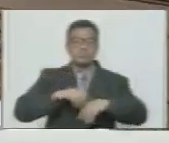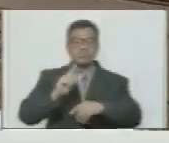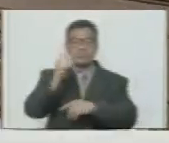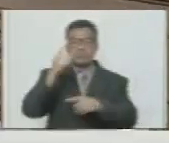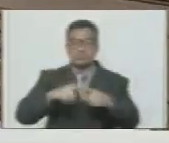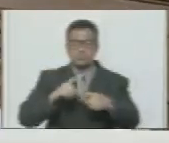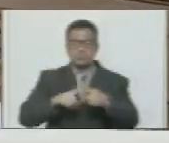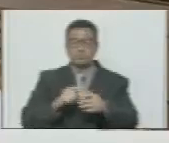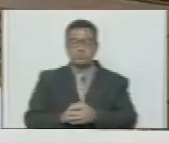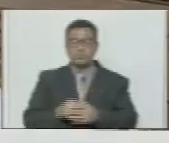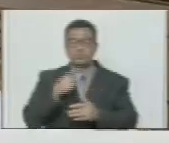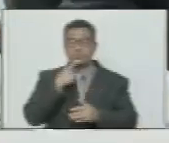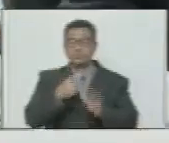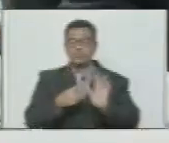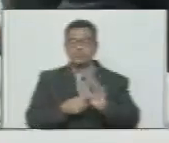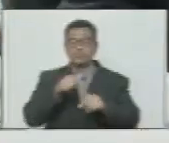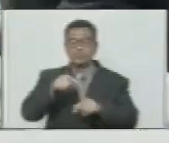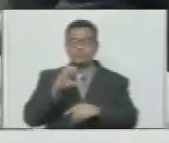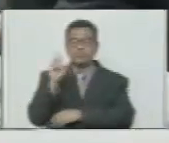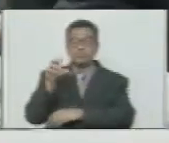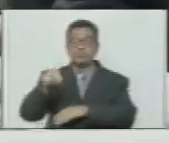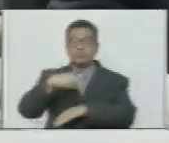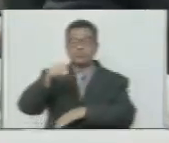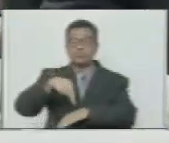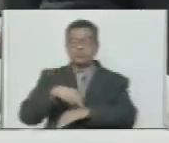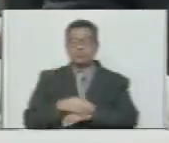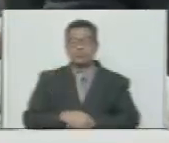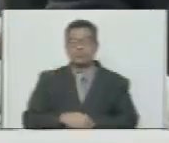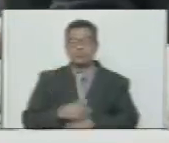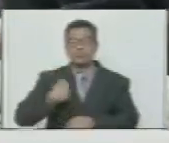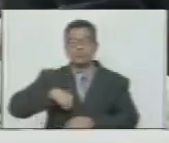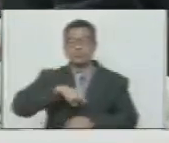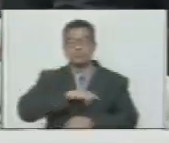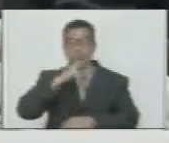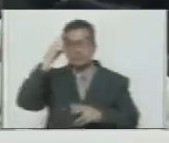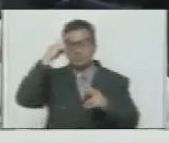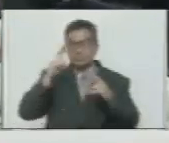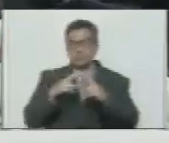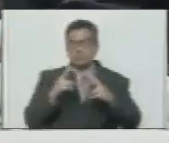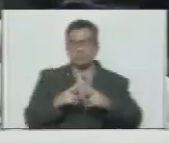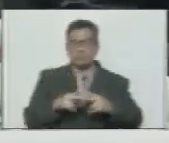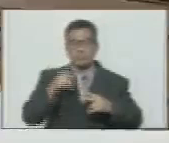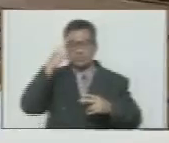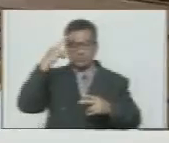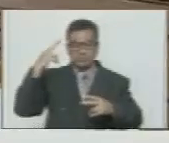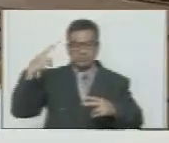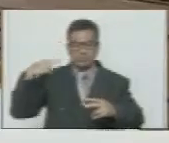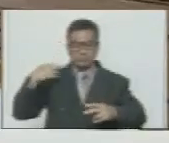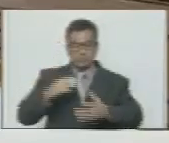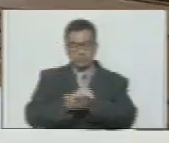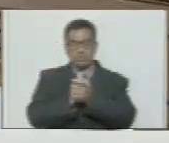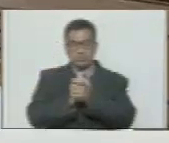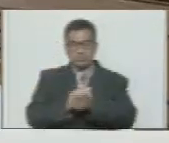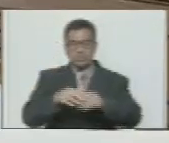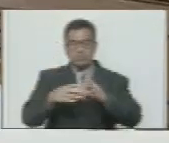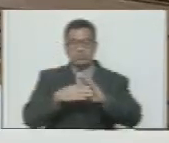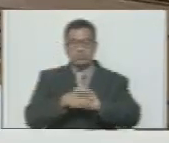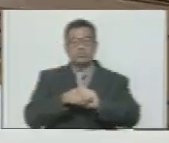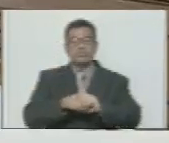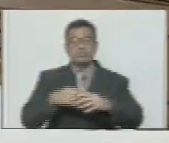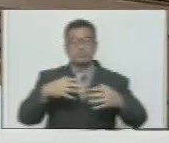Acuerda, primero, expresar desde esta Asamblea Nacional nuestro reconocimiento y honor al